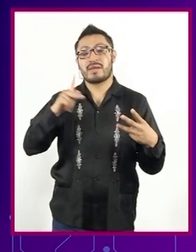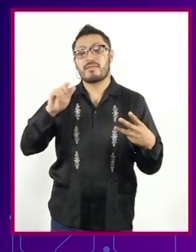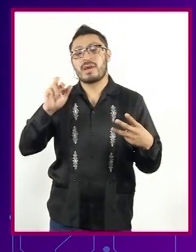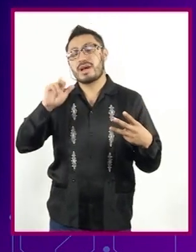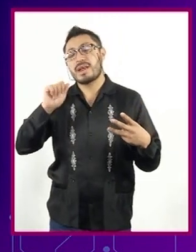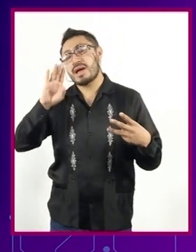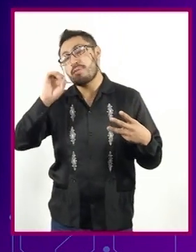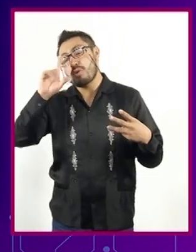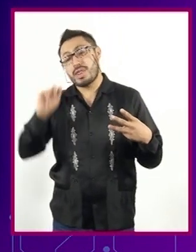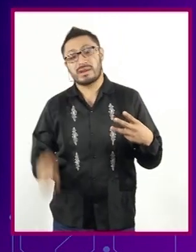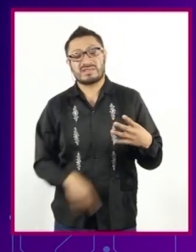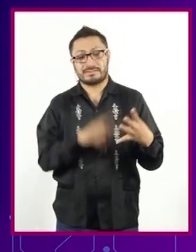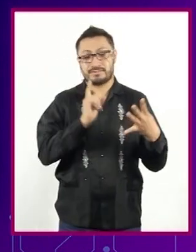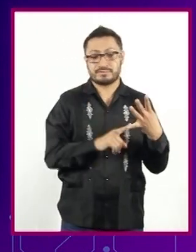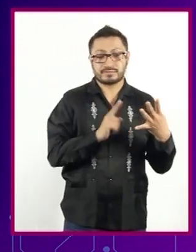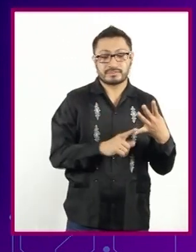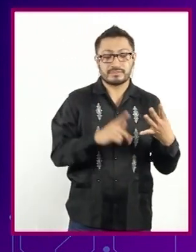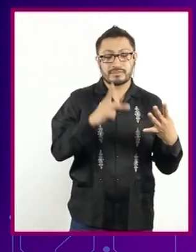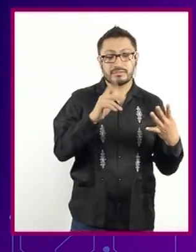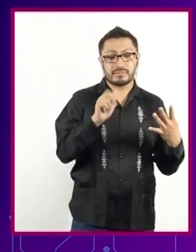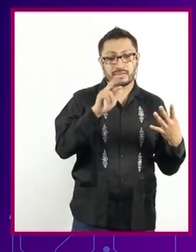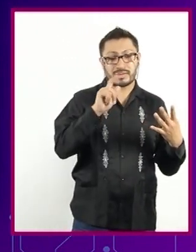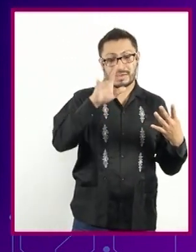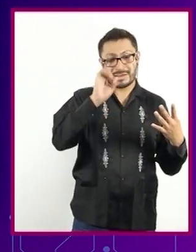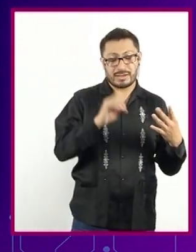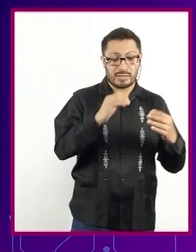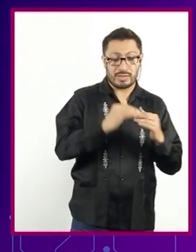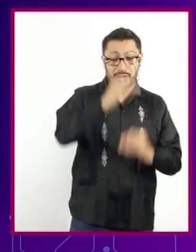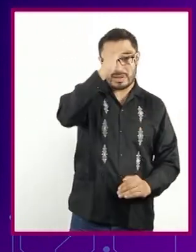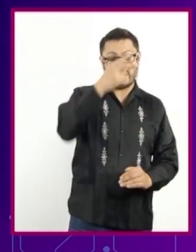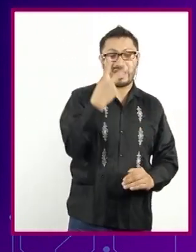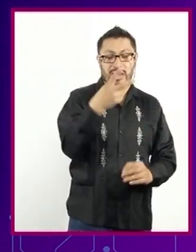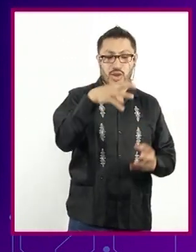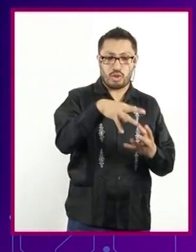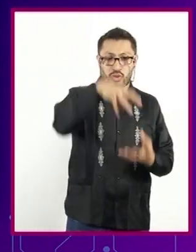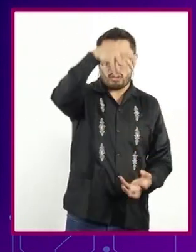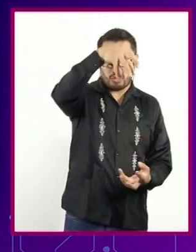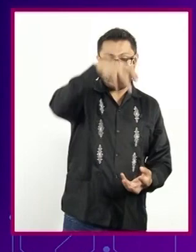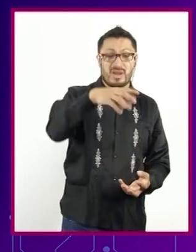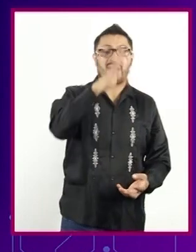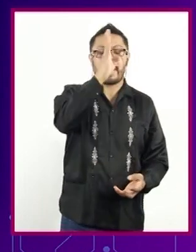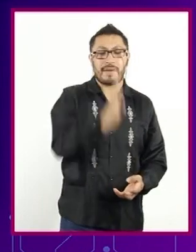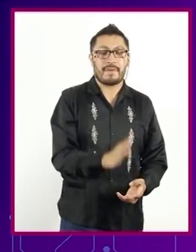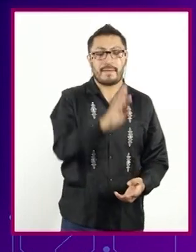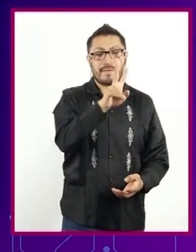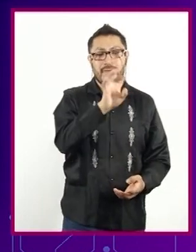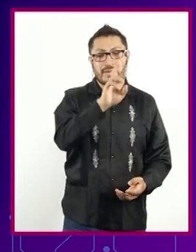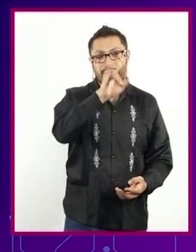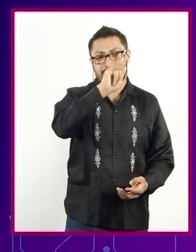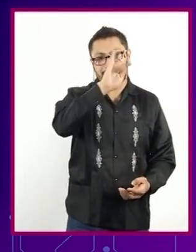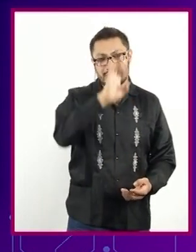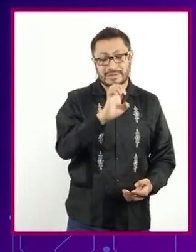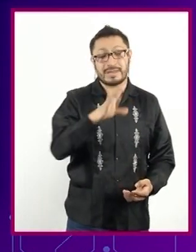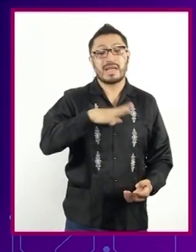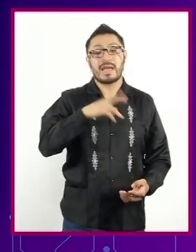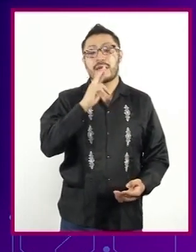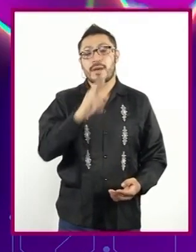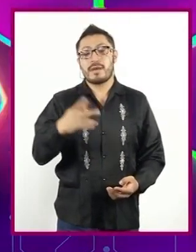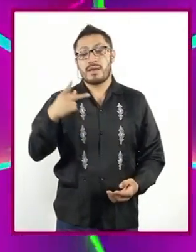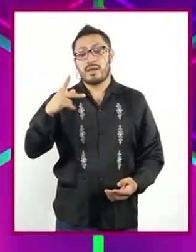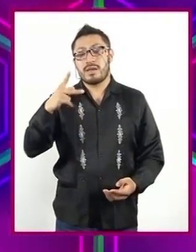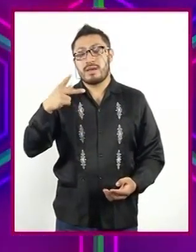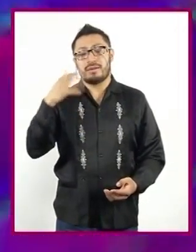cuarto corte fue paralelo a la altura y con 2 conos unidos por su vértice se obtuvo una hipérbola.